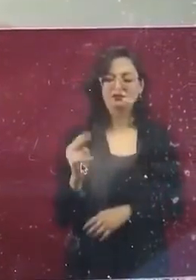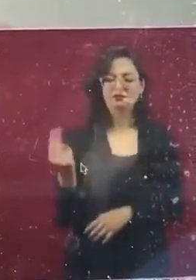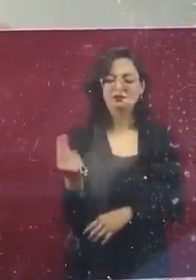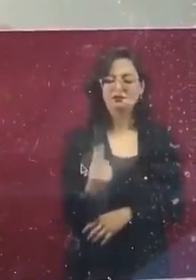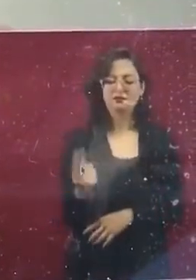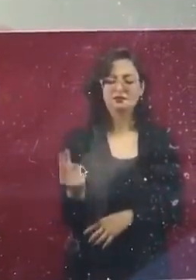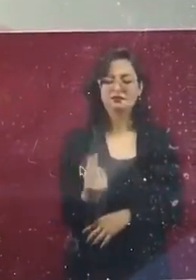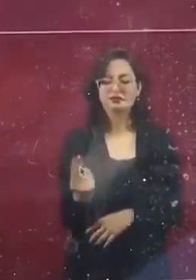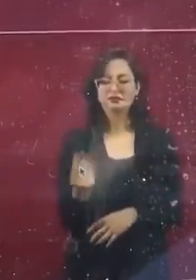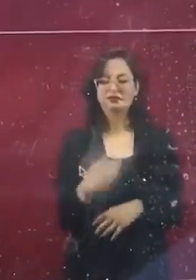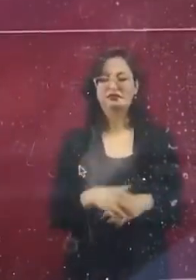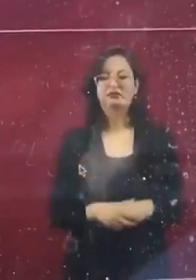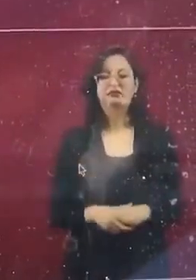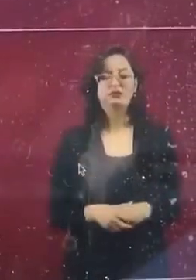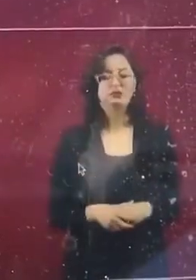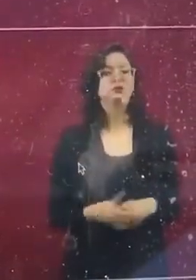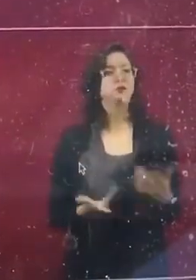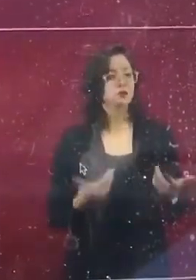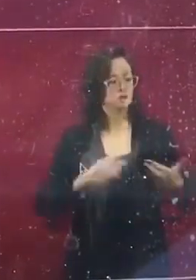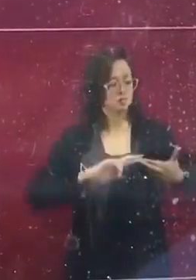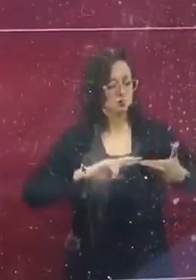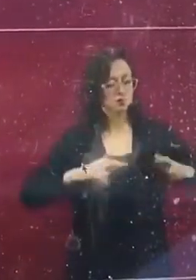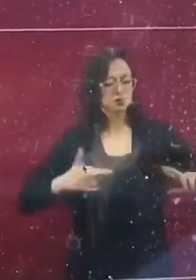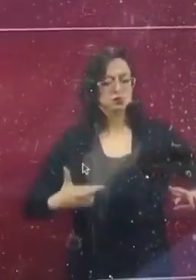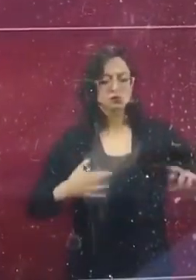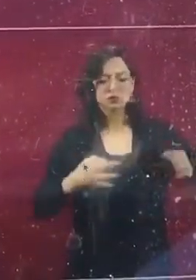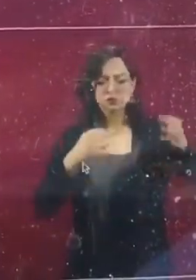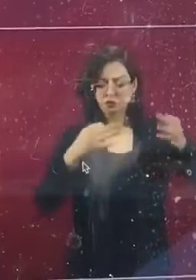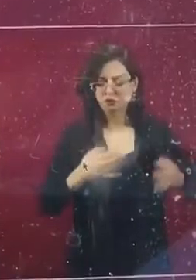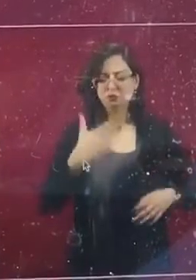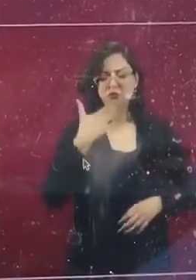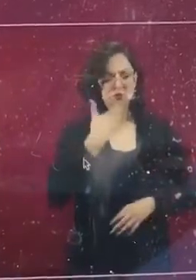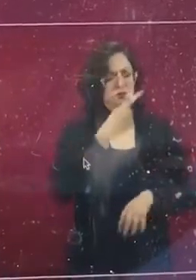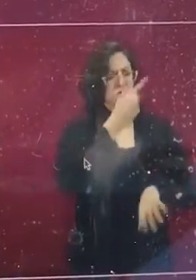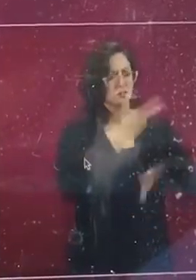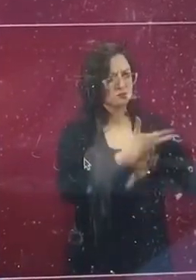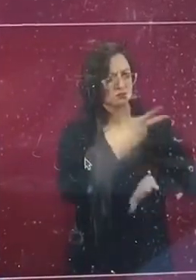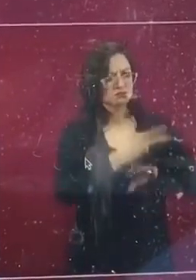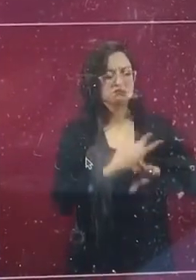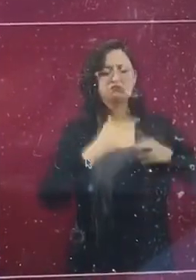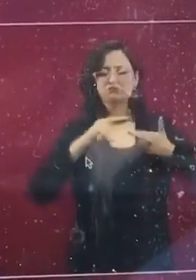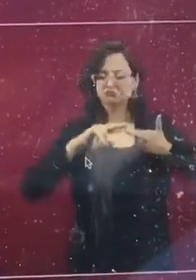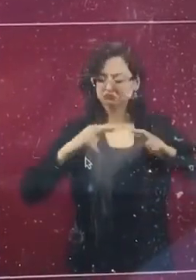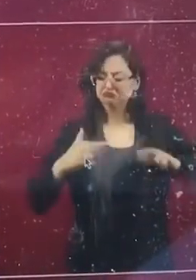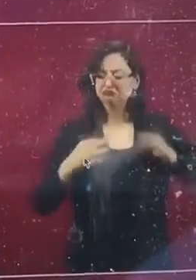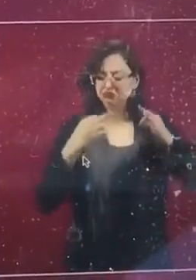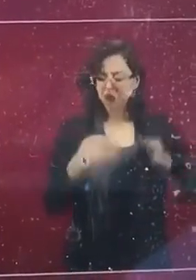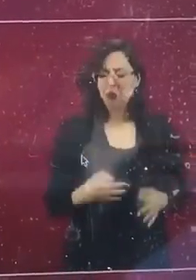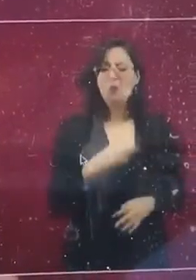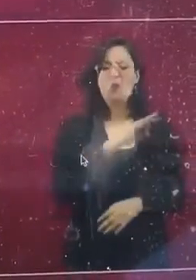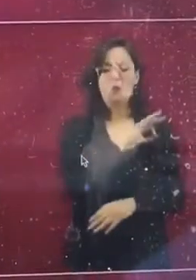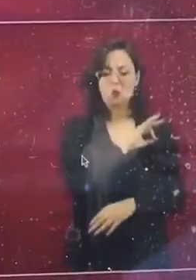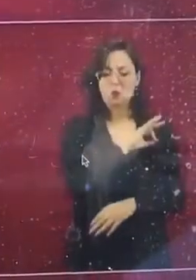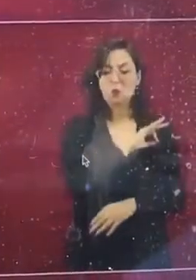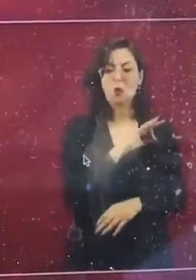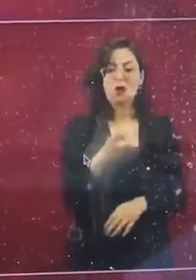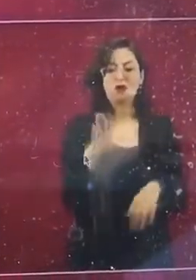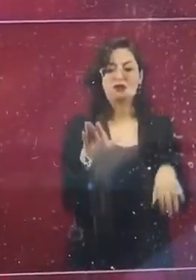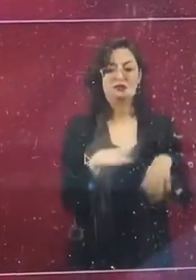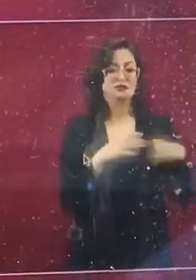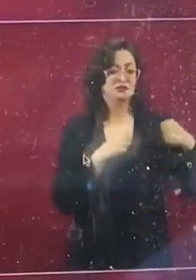Se puede tener una muy buena relación con un país como Estados Unidos, que es un país